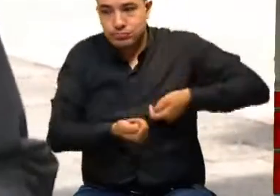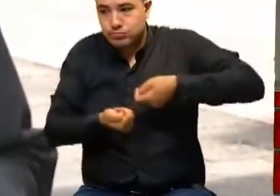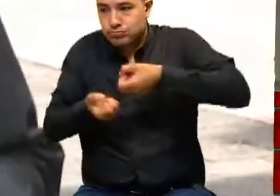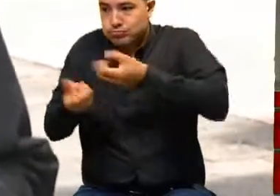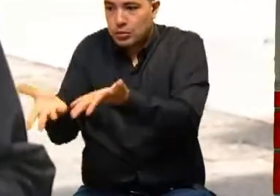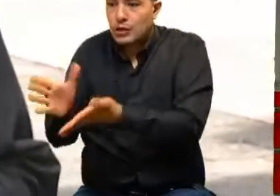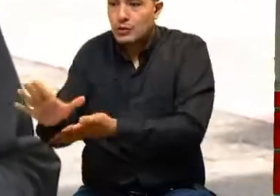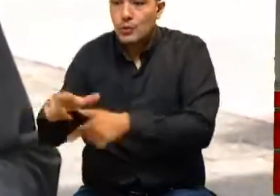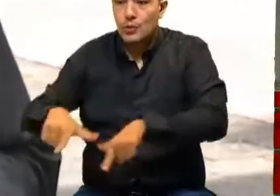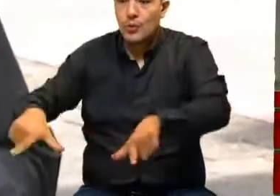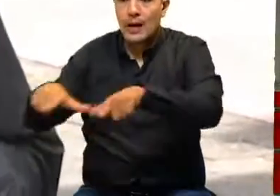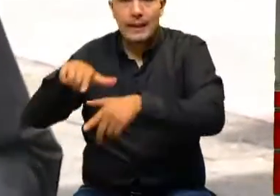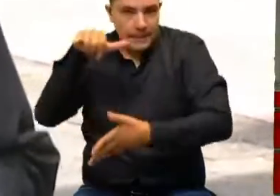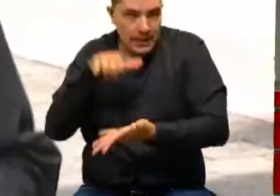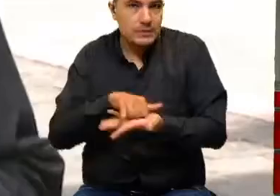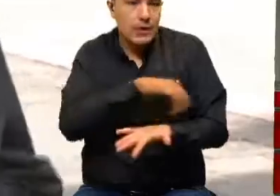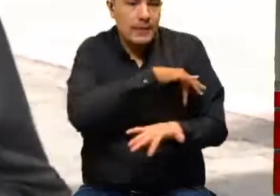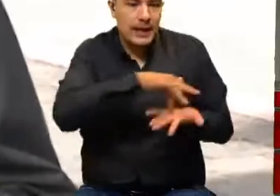que ha habido